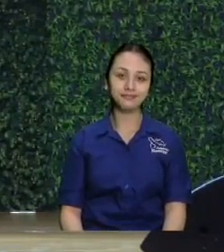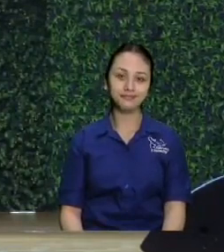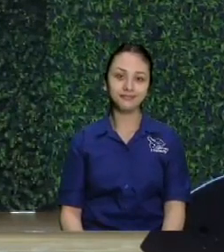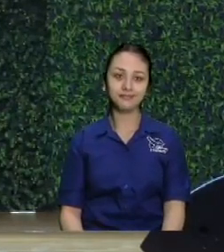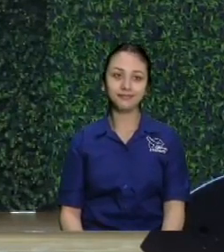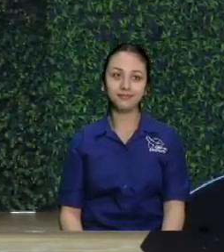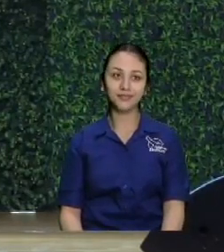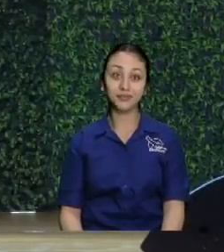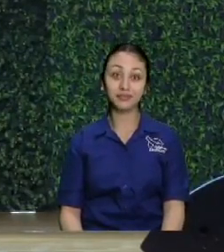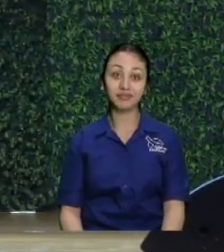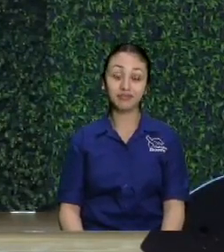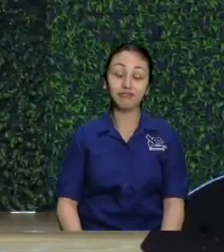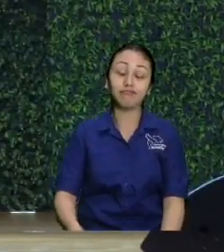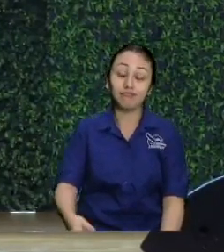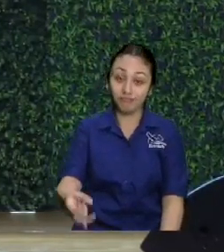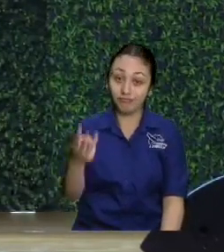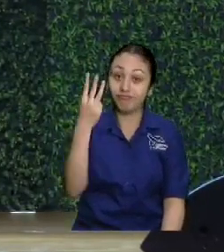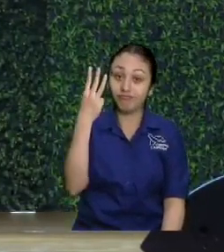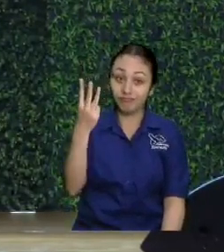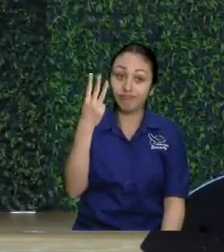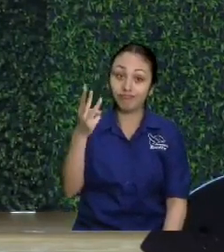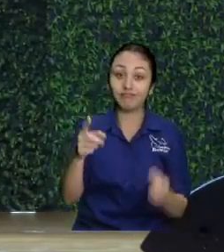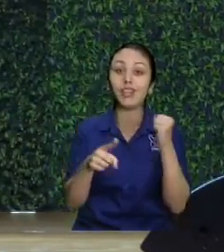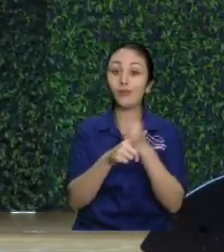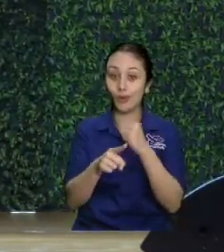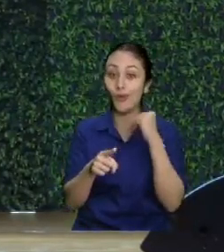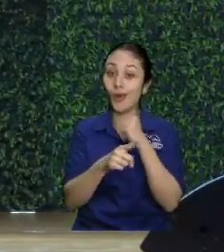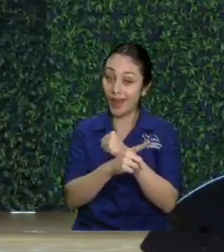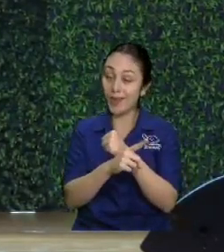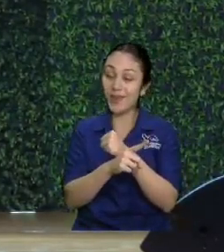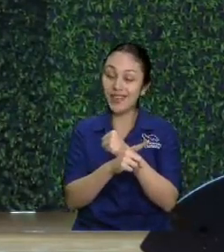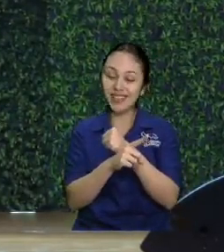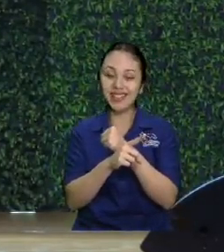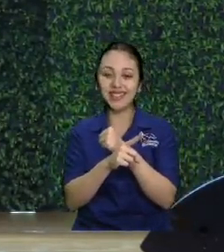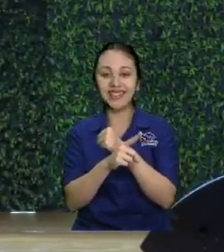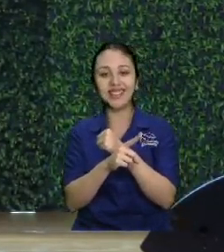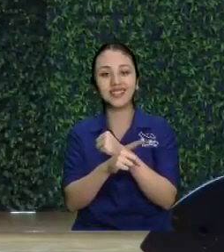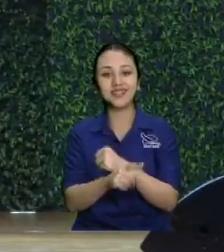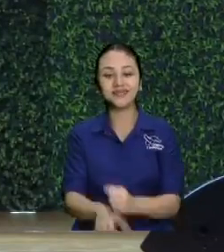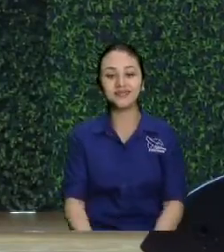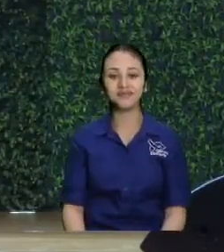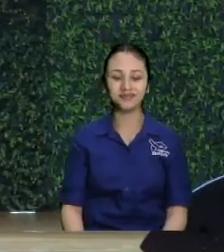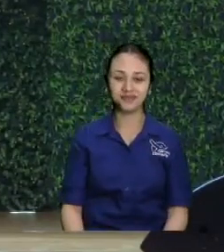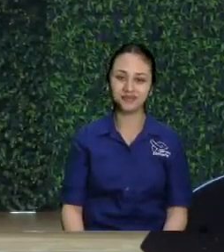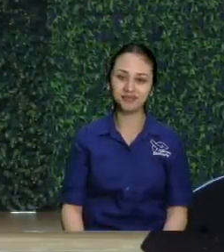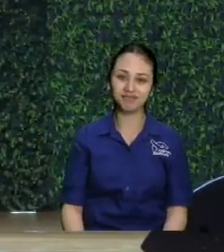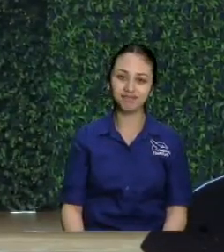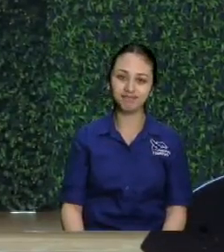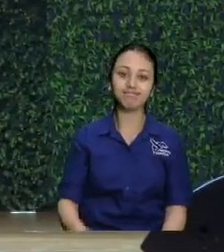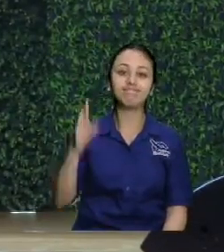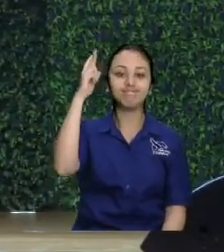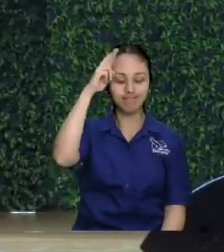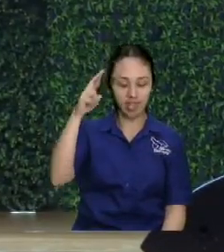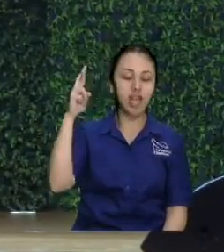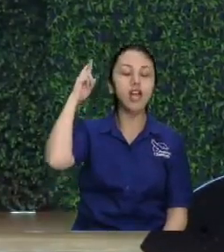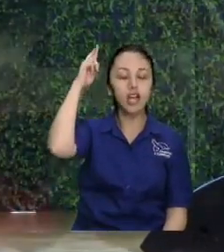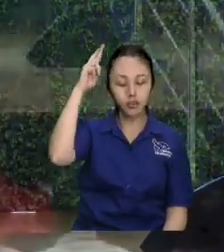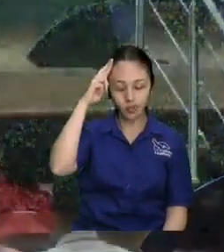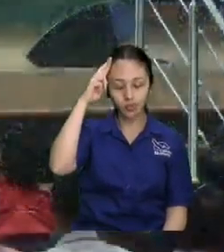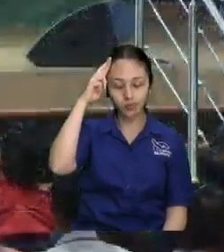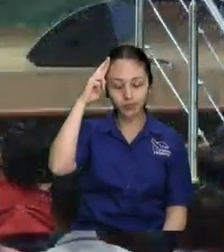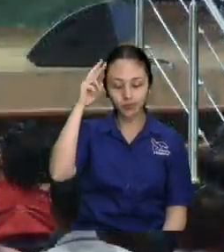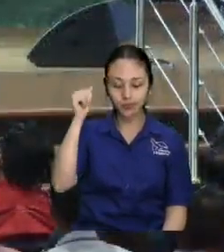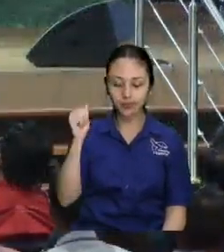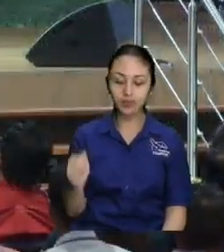Ya me mencionaron tres. Ustedes sí que le ponen el dedo rápido a la gente, ¿va? Pero tienen razón. Fíjese,